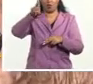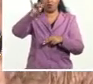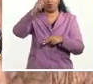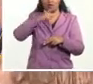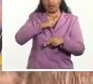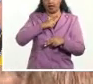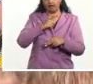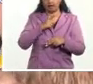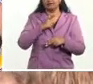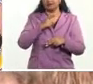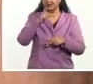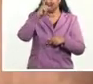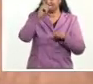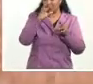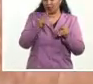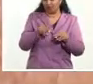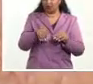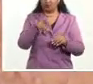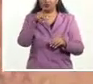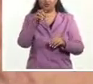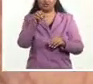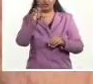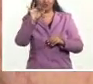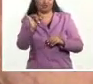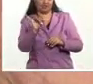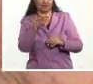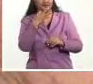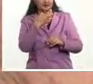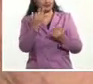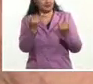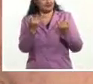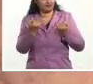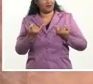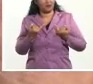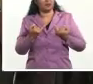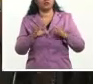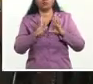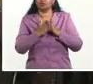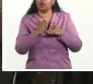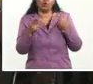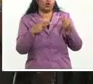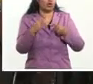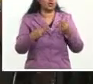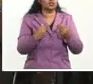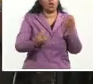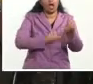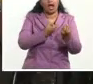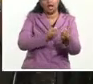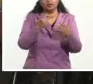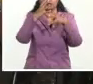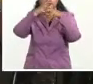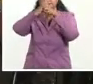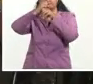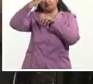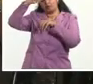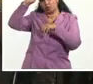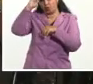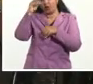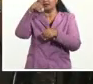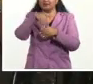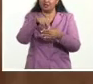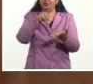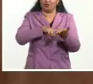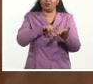con 107 años de edad, nos cuenta cuánto aportó a la lucha clandestina, a la FMC y